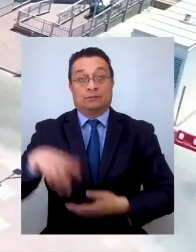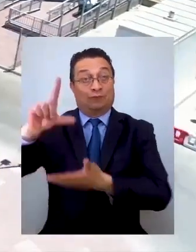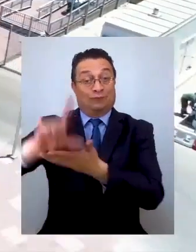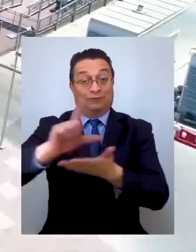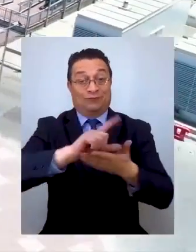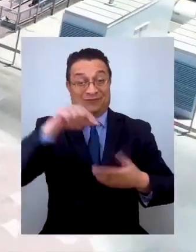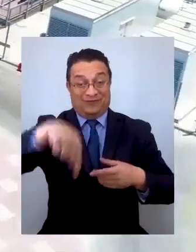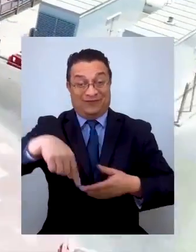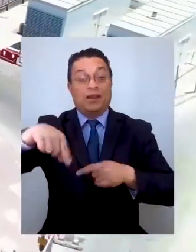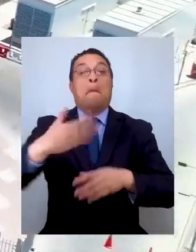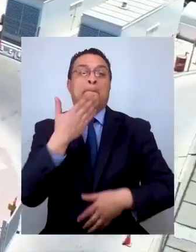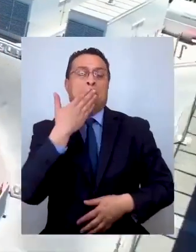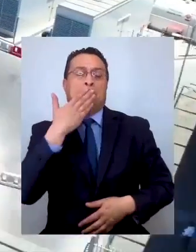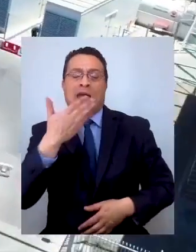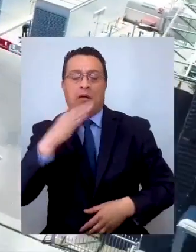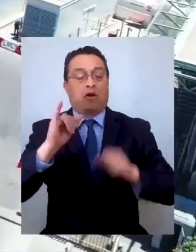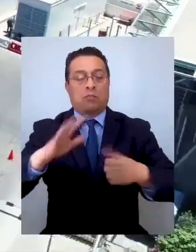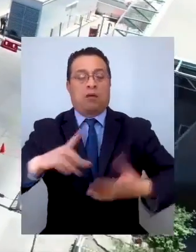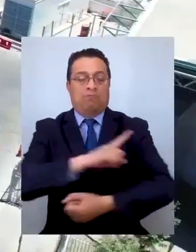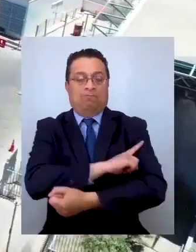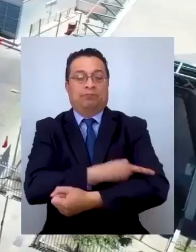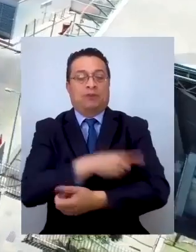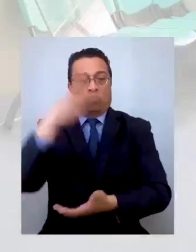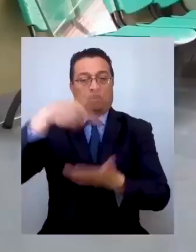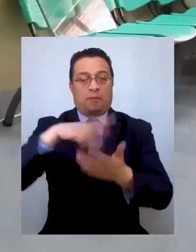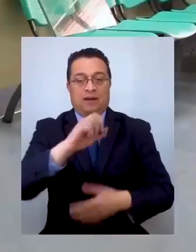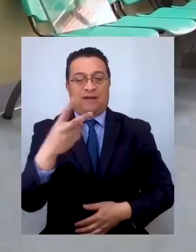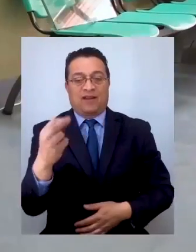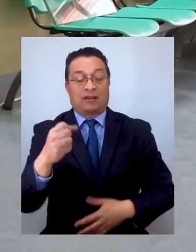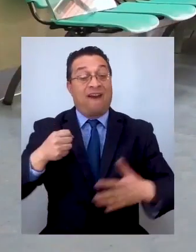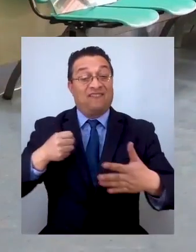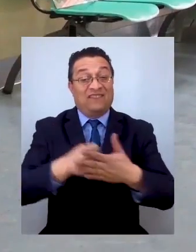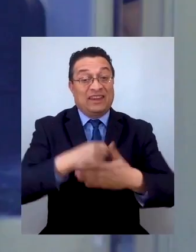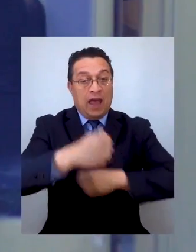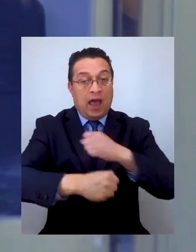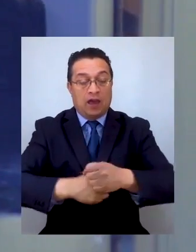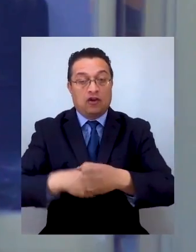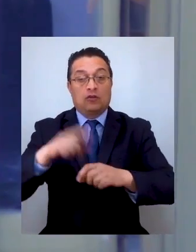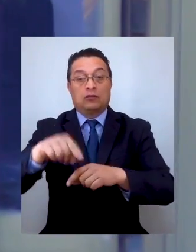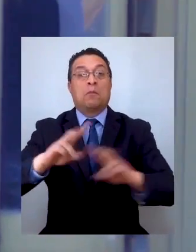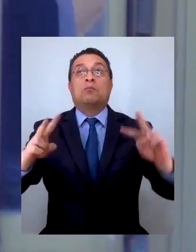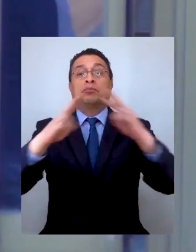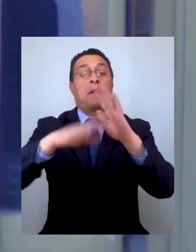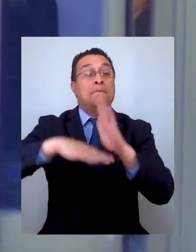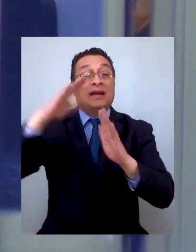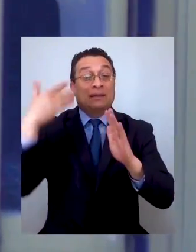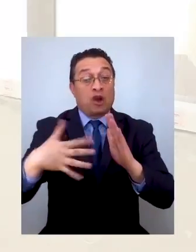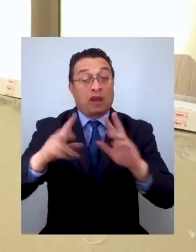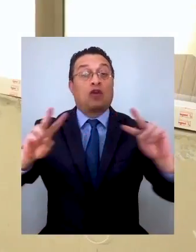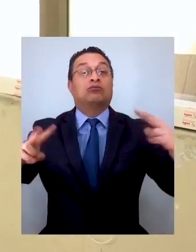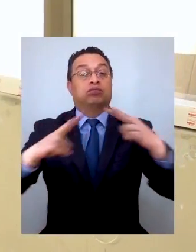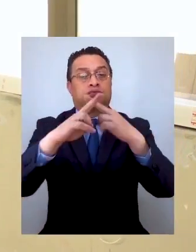Las instalaciones del UAP se mejoraron y potenciaron durante el año 2020. A finales de año, la obra más importante fue